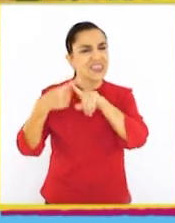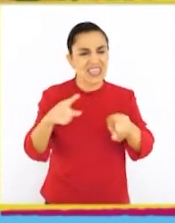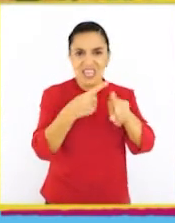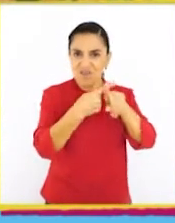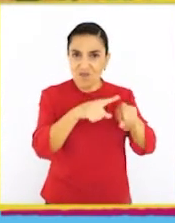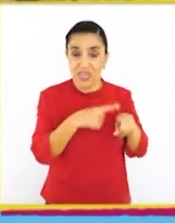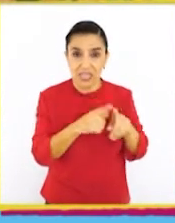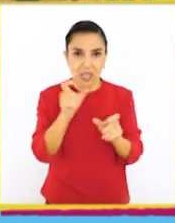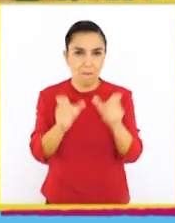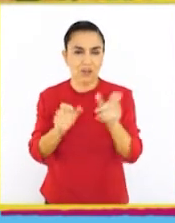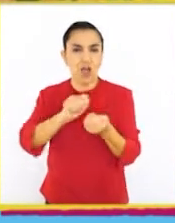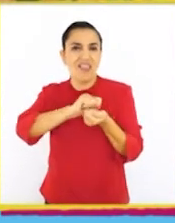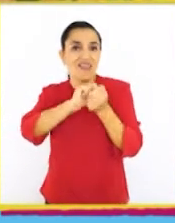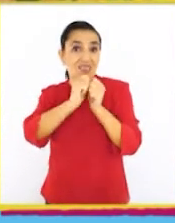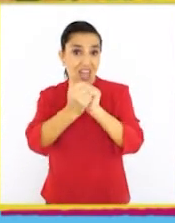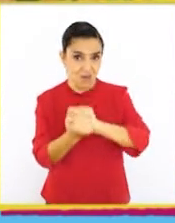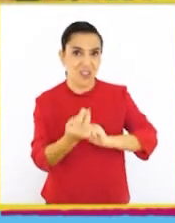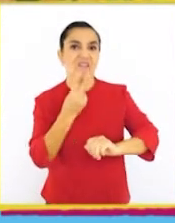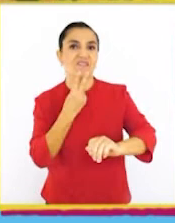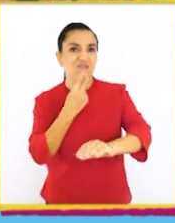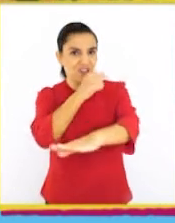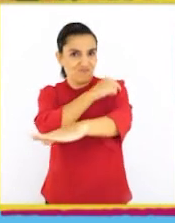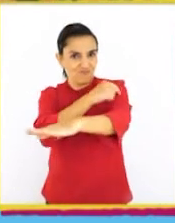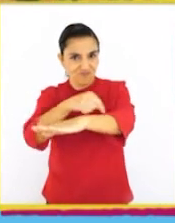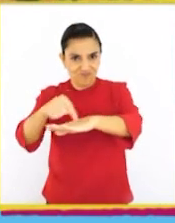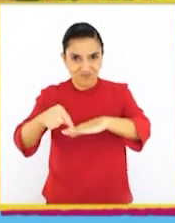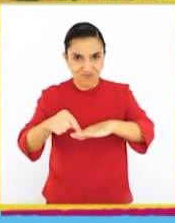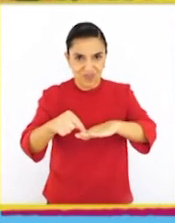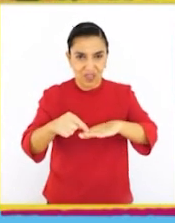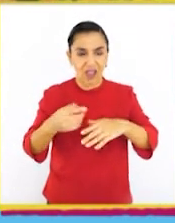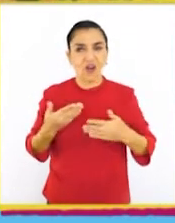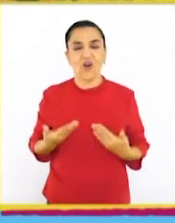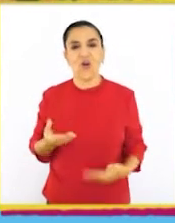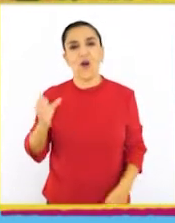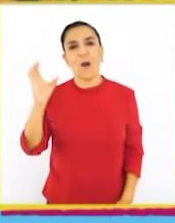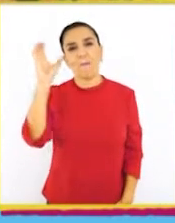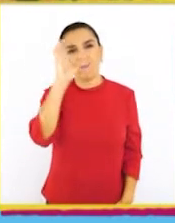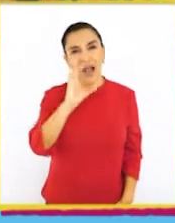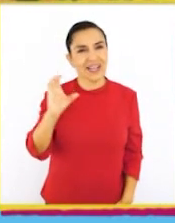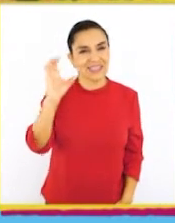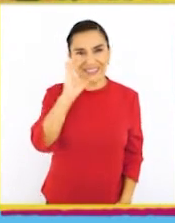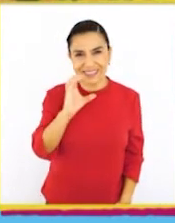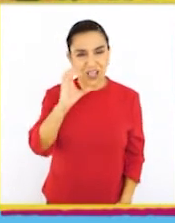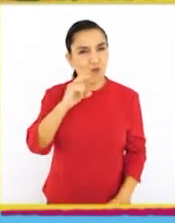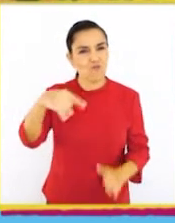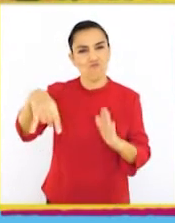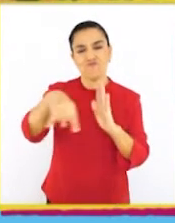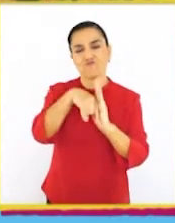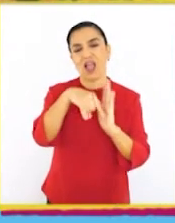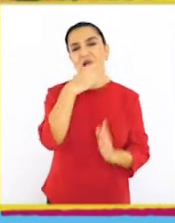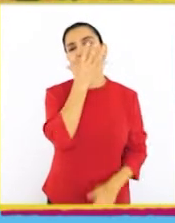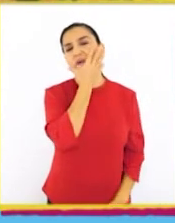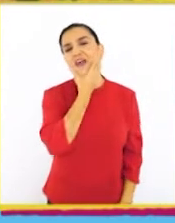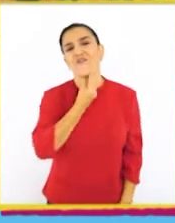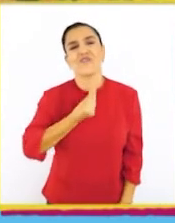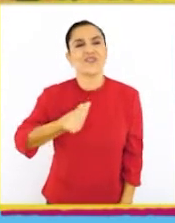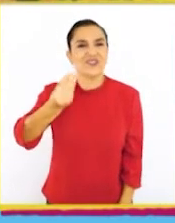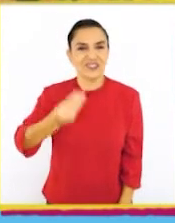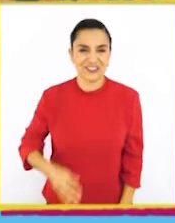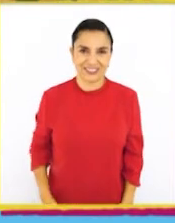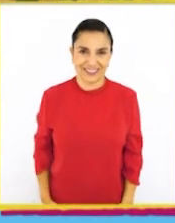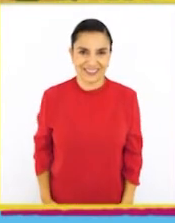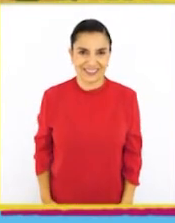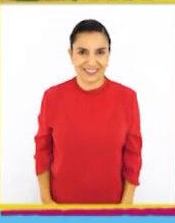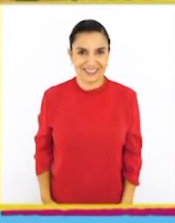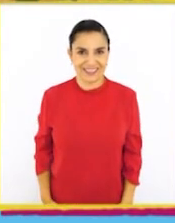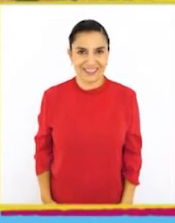ellos, las personas se adaptan para vivir. ¡Este paseo es maravilloso! ¡Qué lindo es